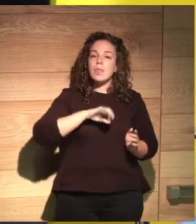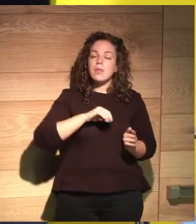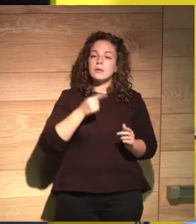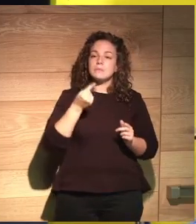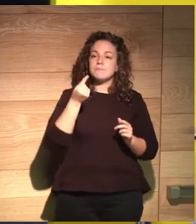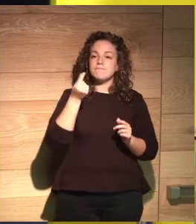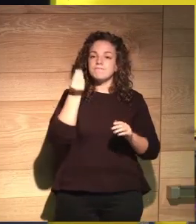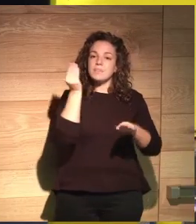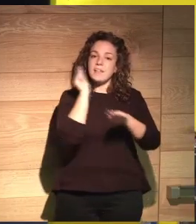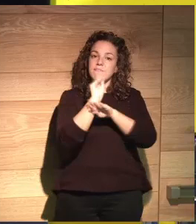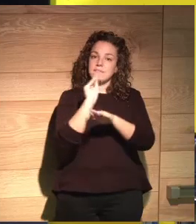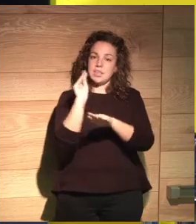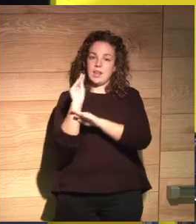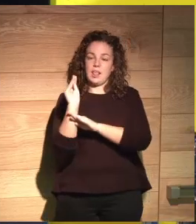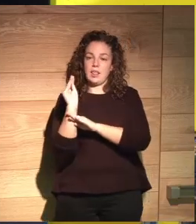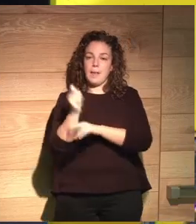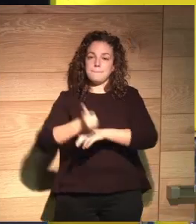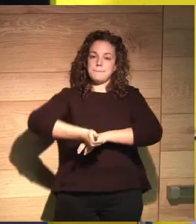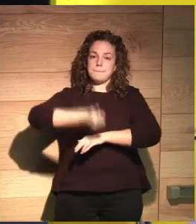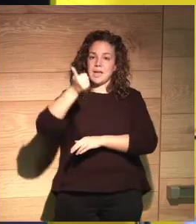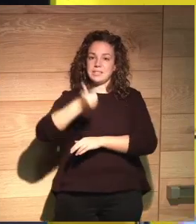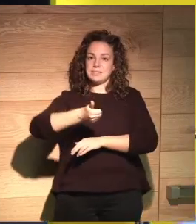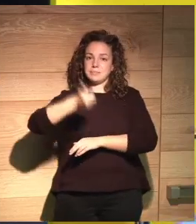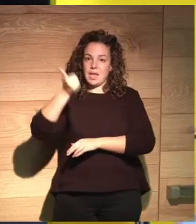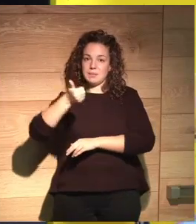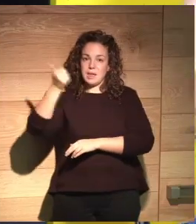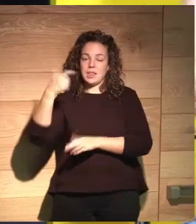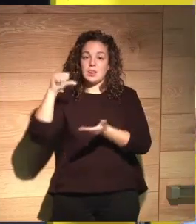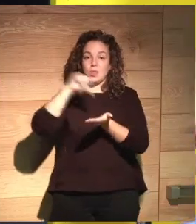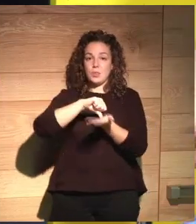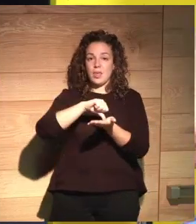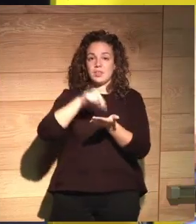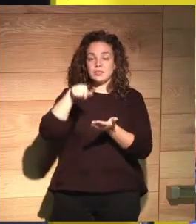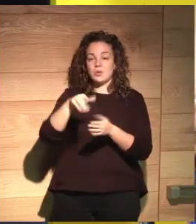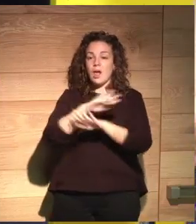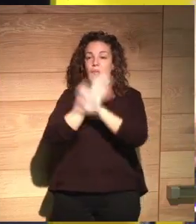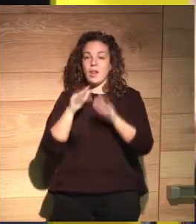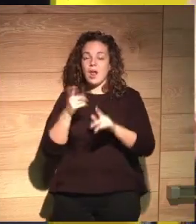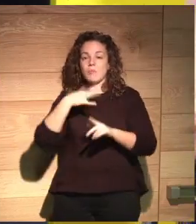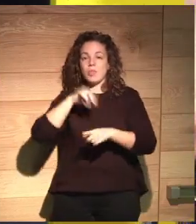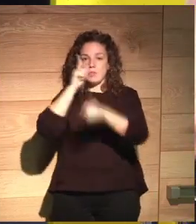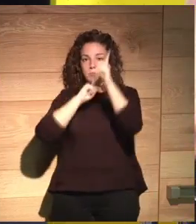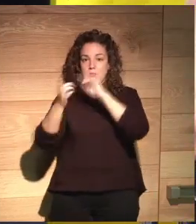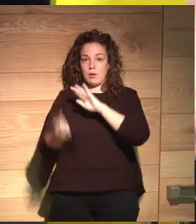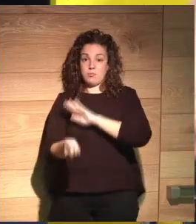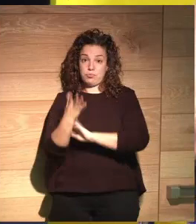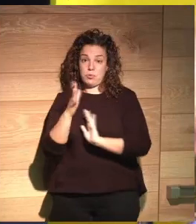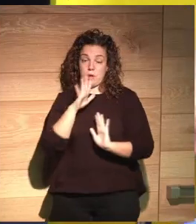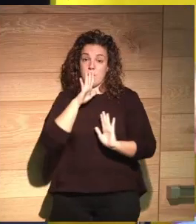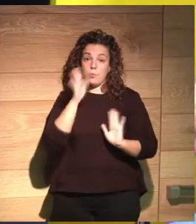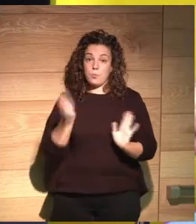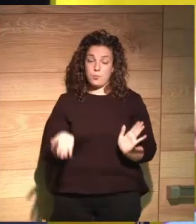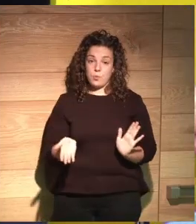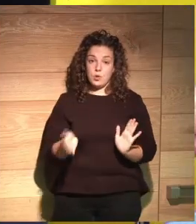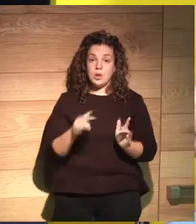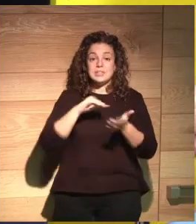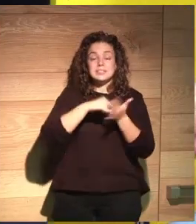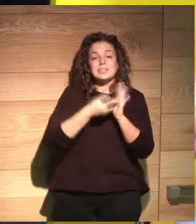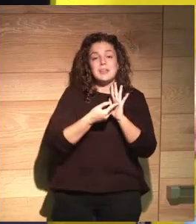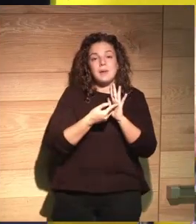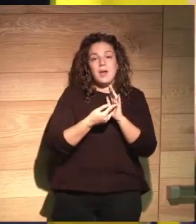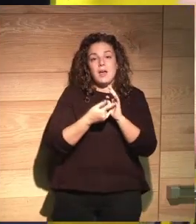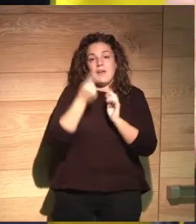izar más y más en una ciudad eso puede generar problemas dado que es un sistema